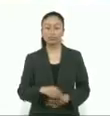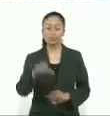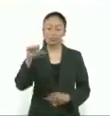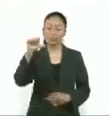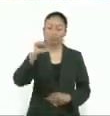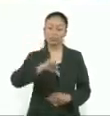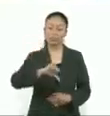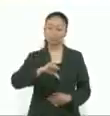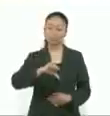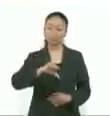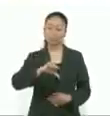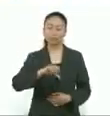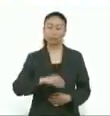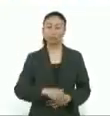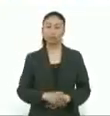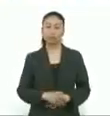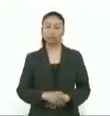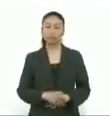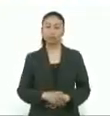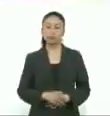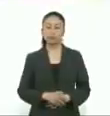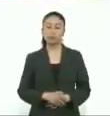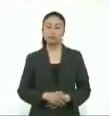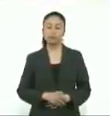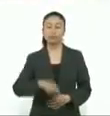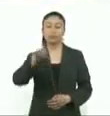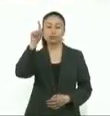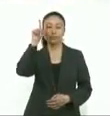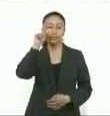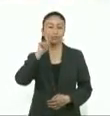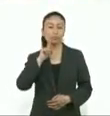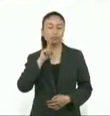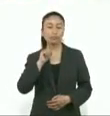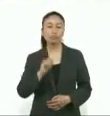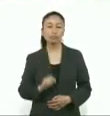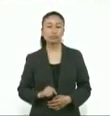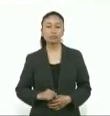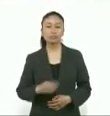Hoy, las mujeres de la Cuarta Transformación